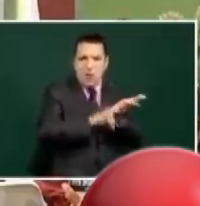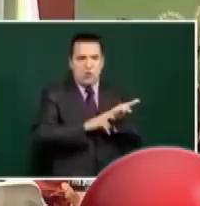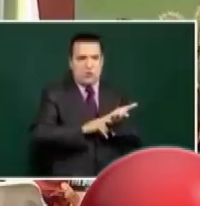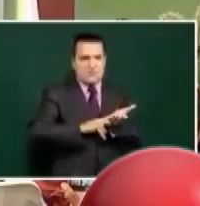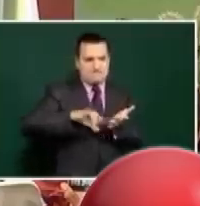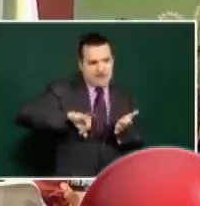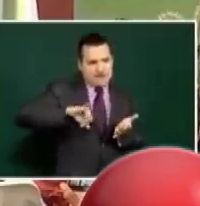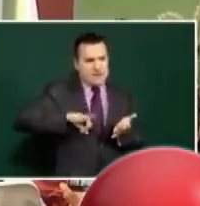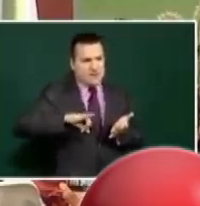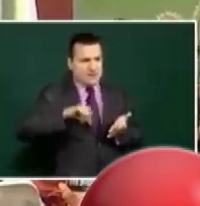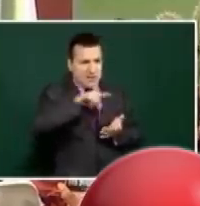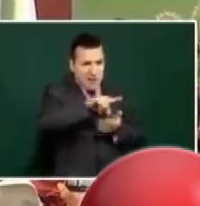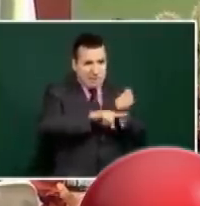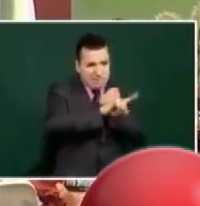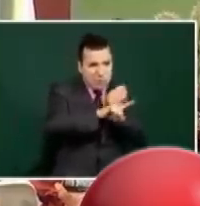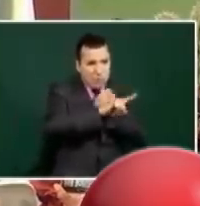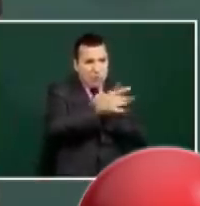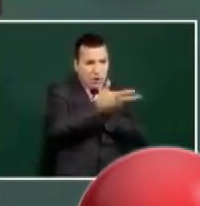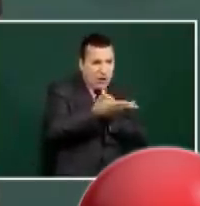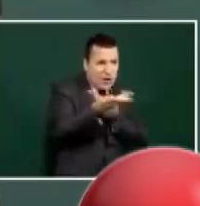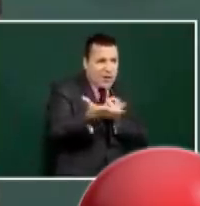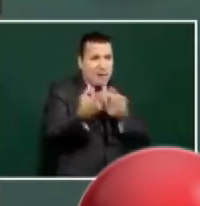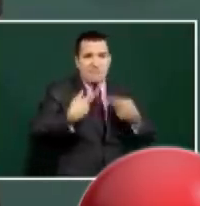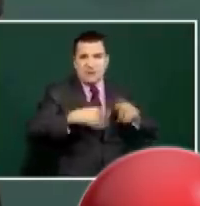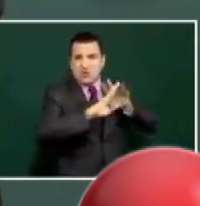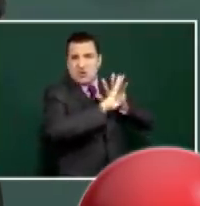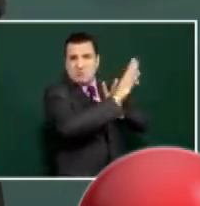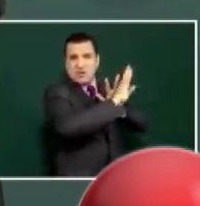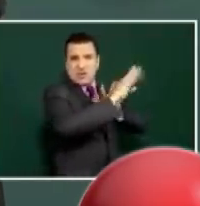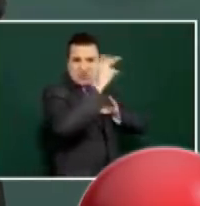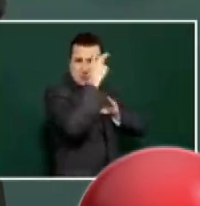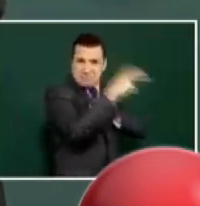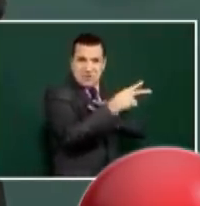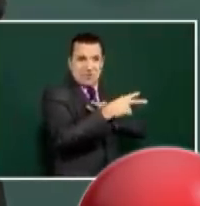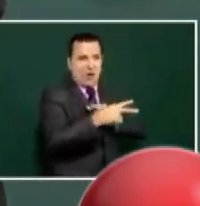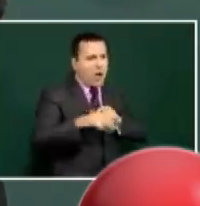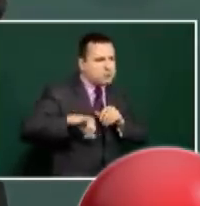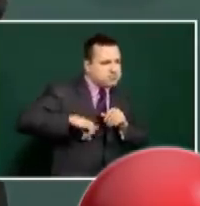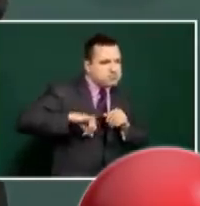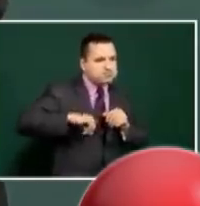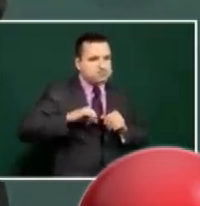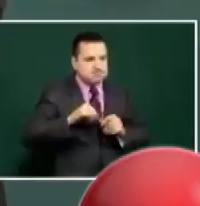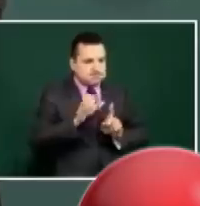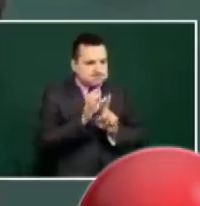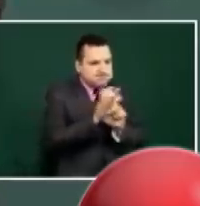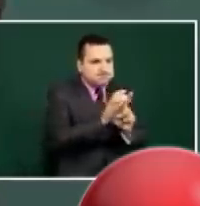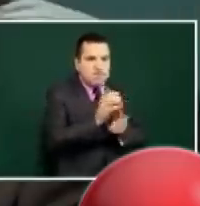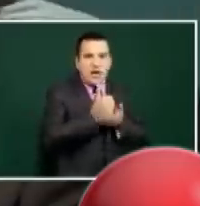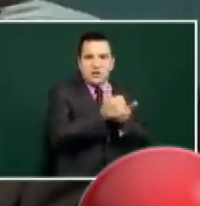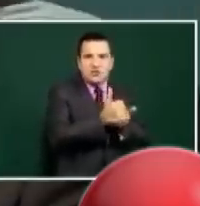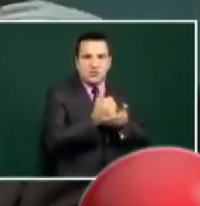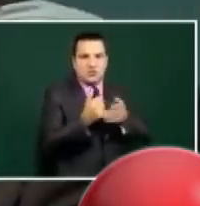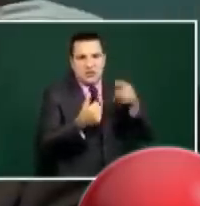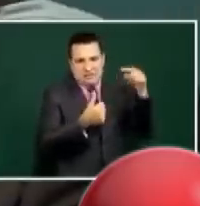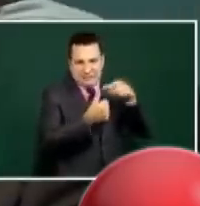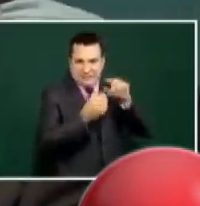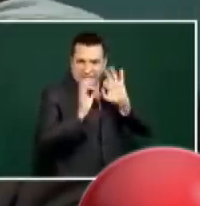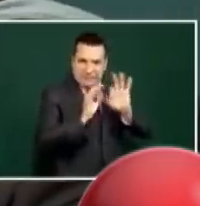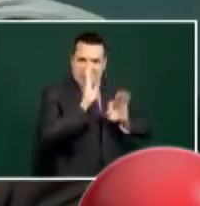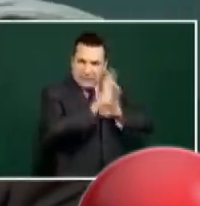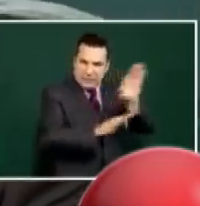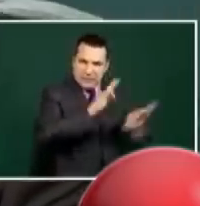de nuestros migrantes y que se aplique para que no haya malos tratos y se